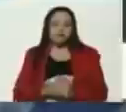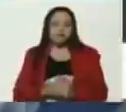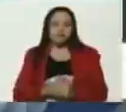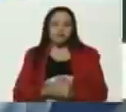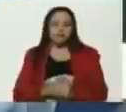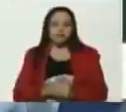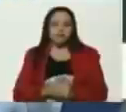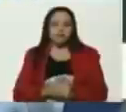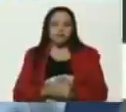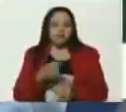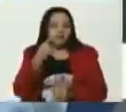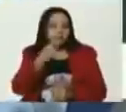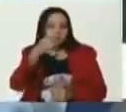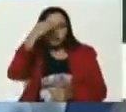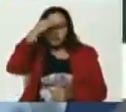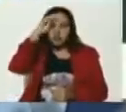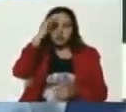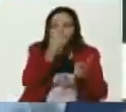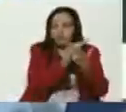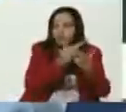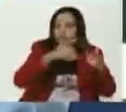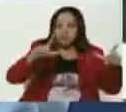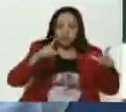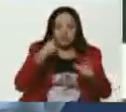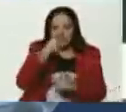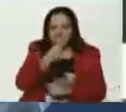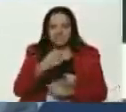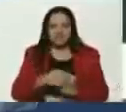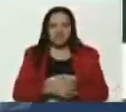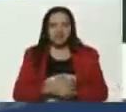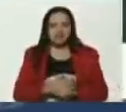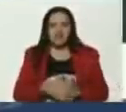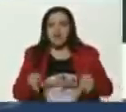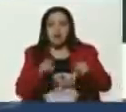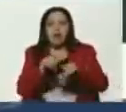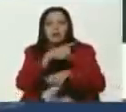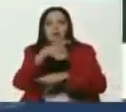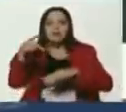que Cuba sea libre, para que sea como Puerto Rico.